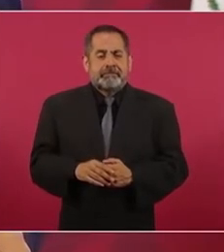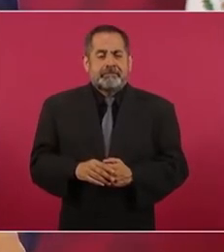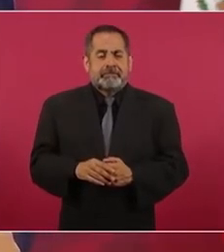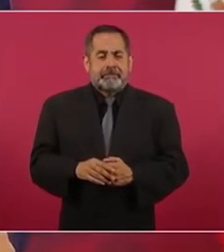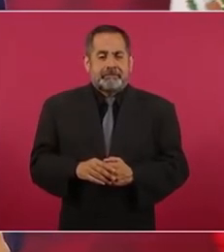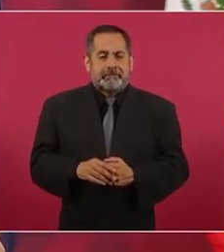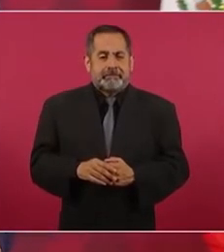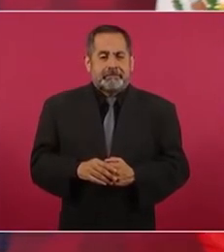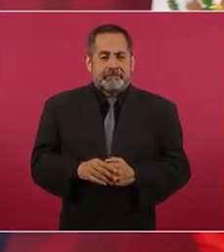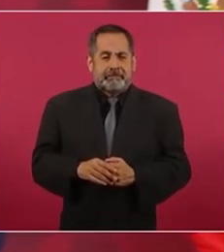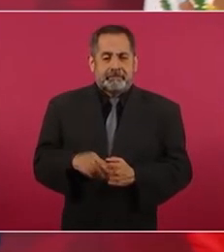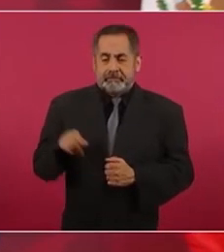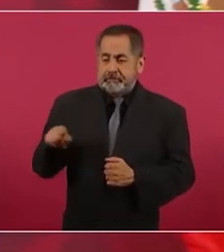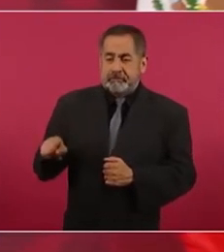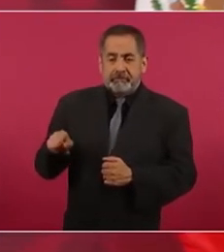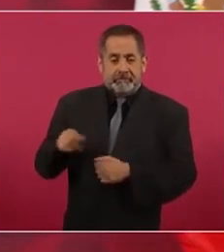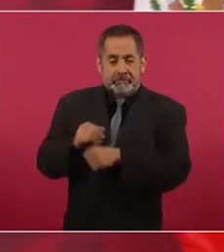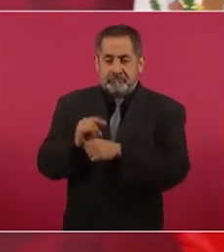mérito